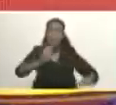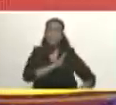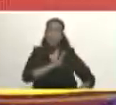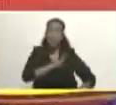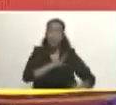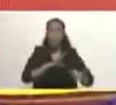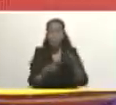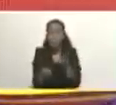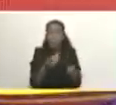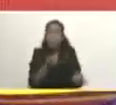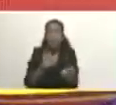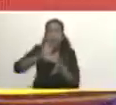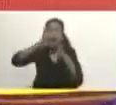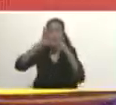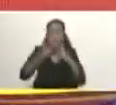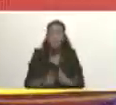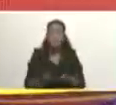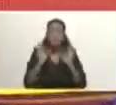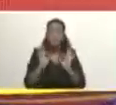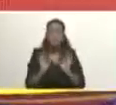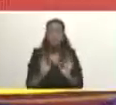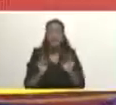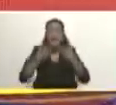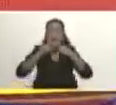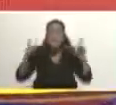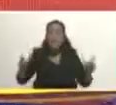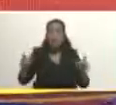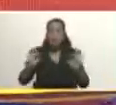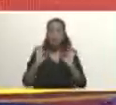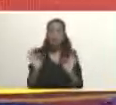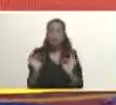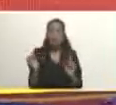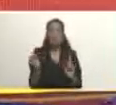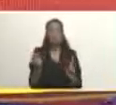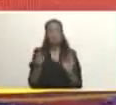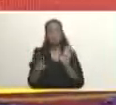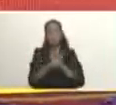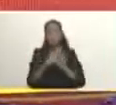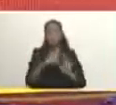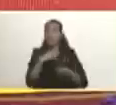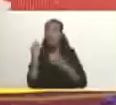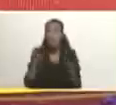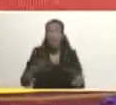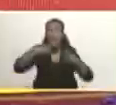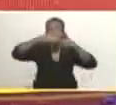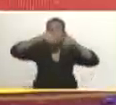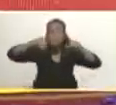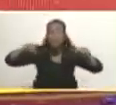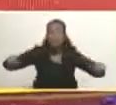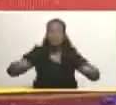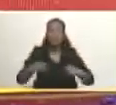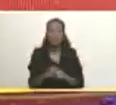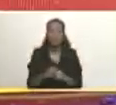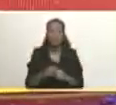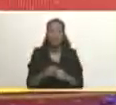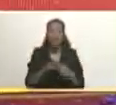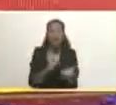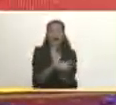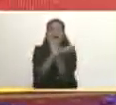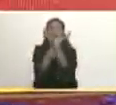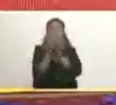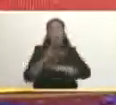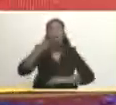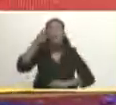bajo régimen de administración especial, generando un ecocidio en dimensiones exponenciales. En lo